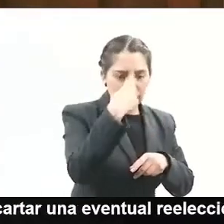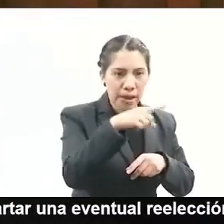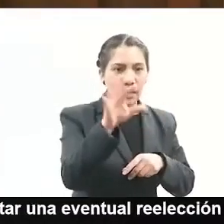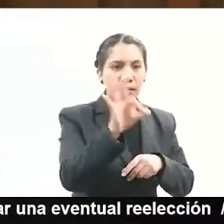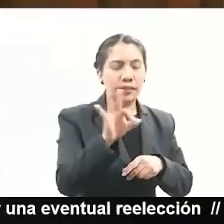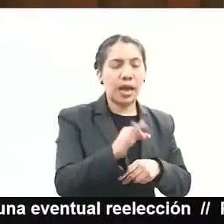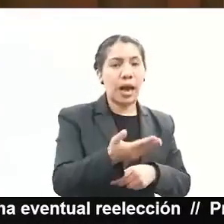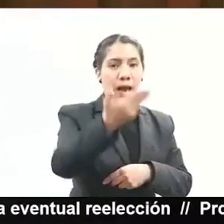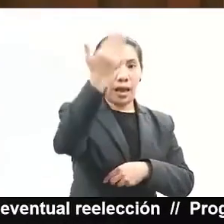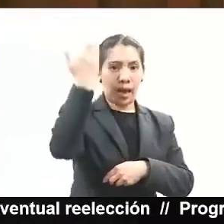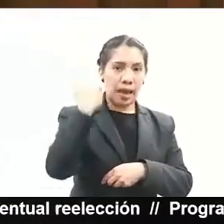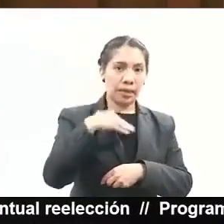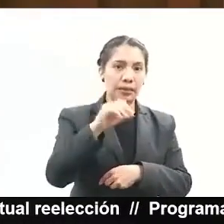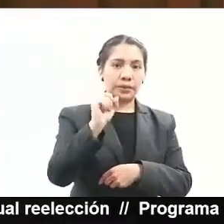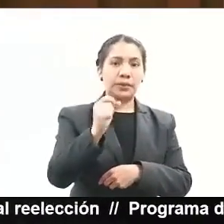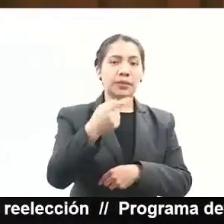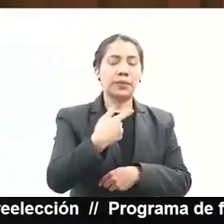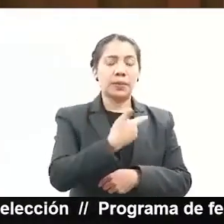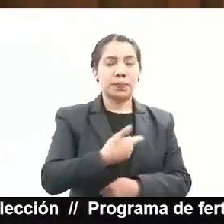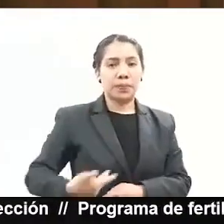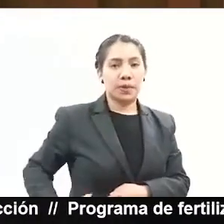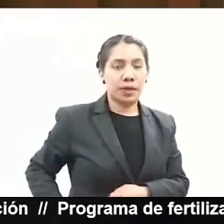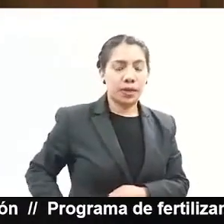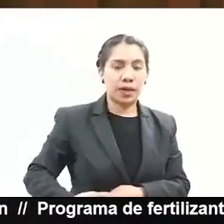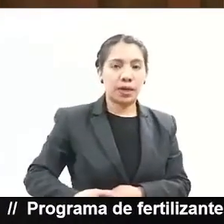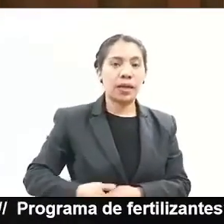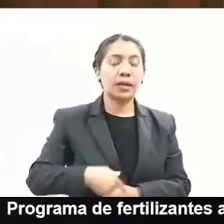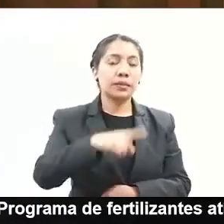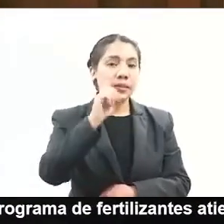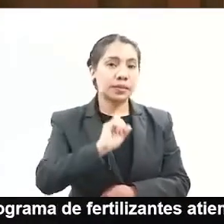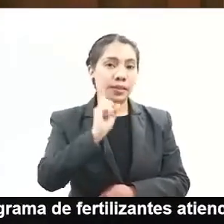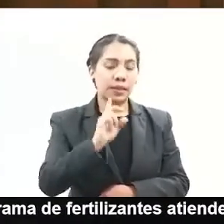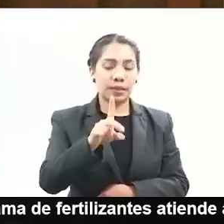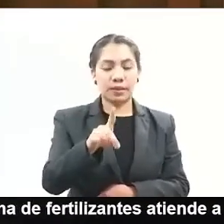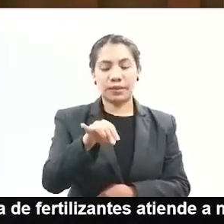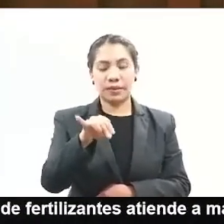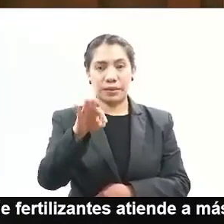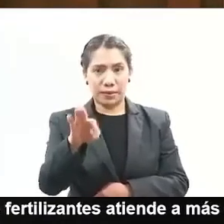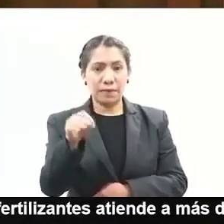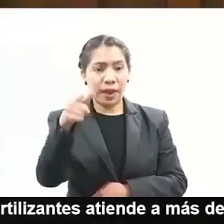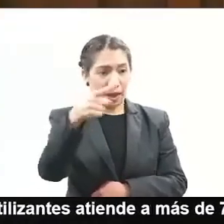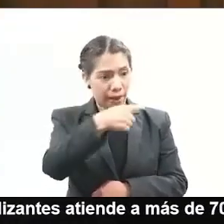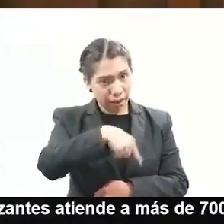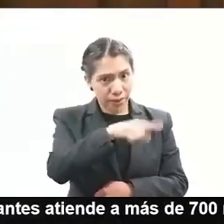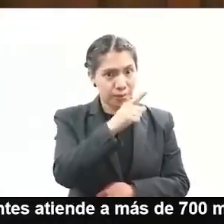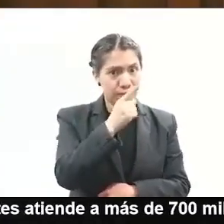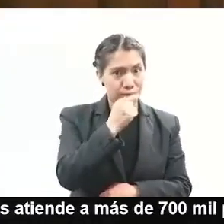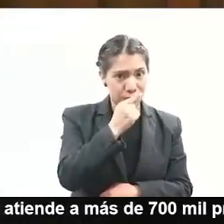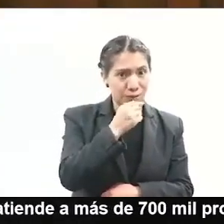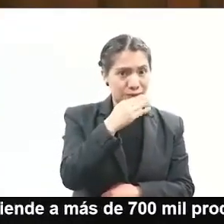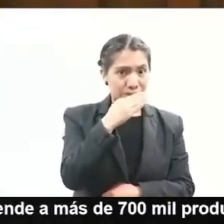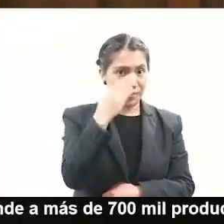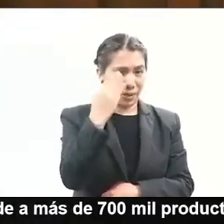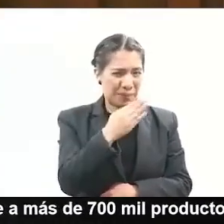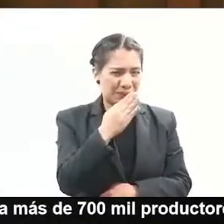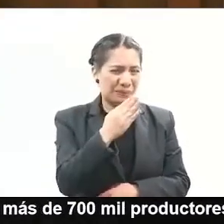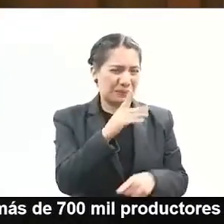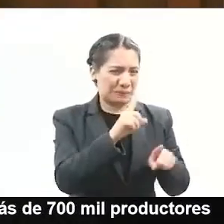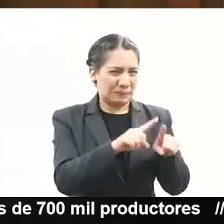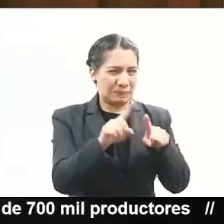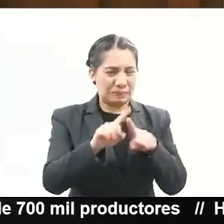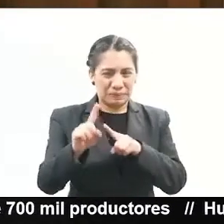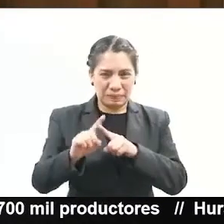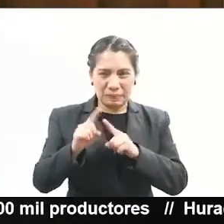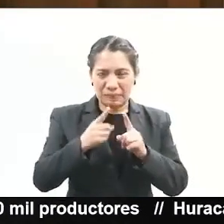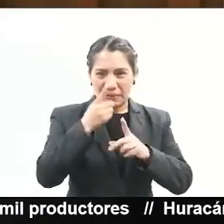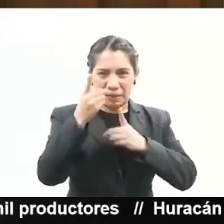los jóvenes estaban infiltrados por el narcotráfico, si iban a calentar la plaza, todas esas, digamos, versiones distorsionadas que se dijeron desde el